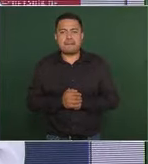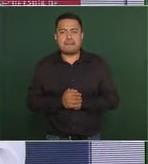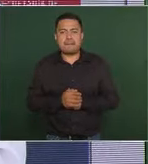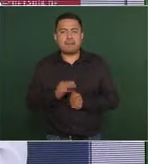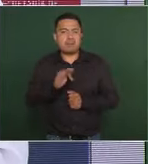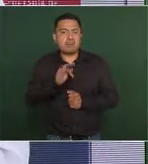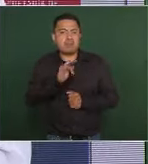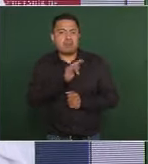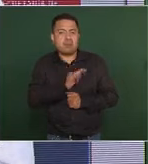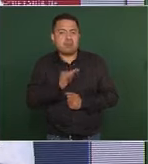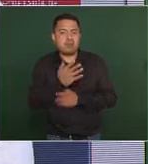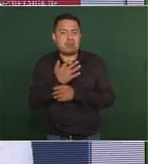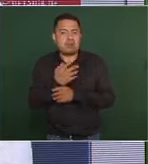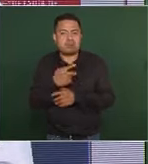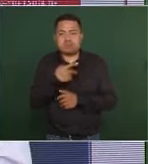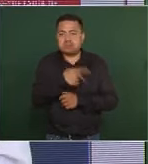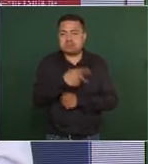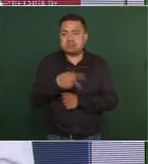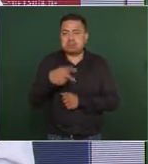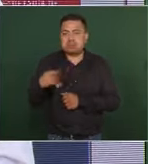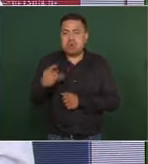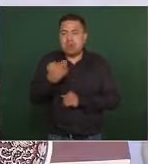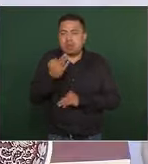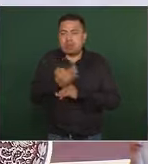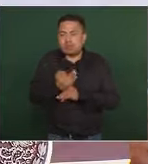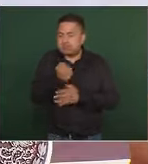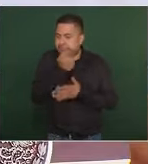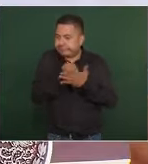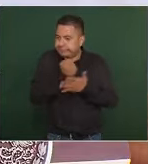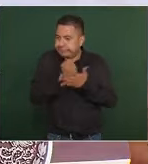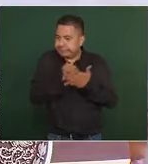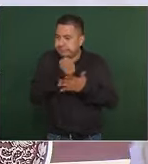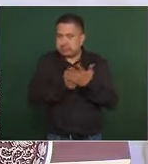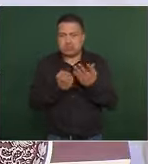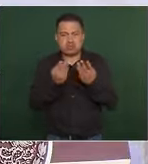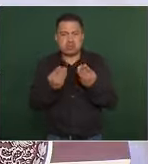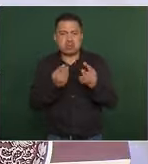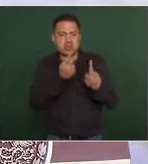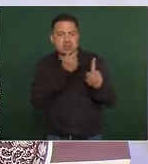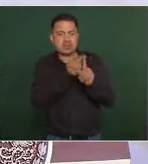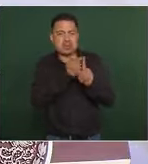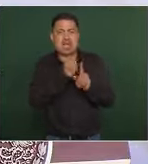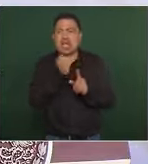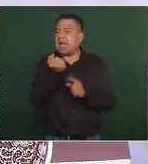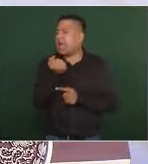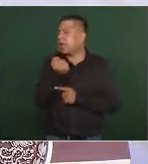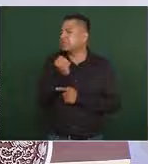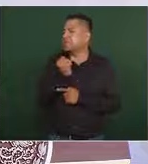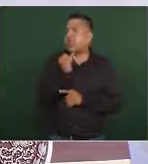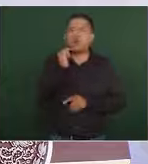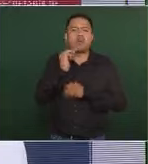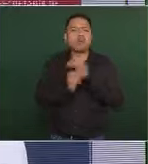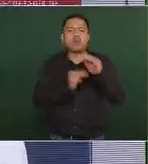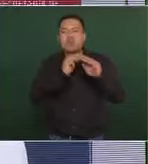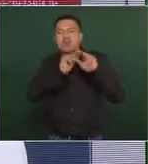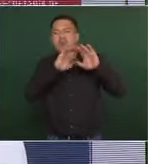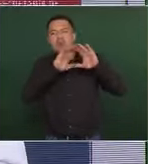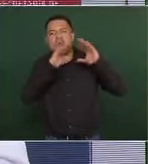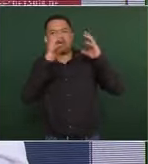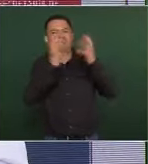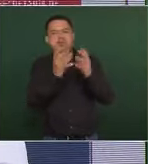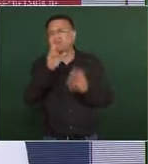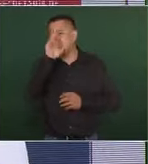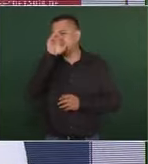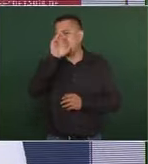Podrán decir, y voy a insistir mucho en esto, así es en todo el mundo. No,